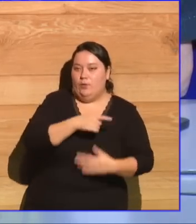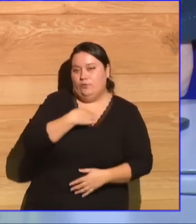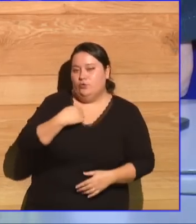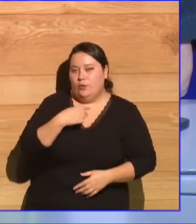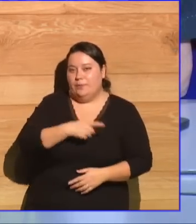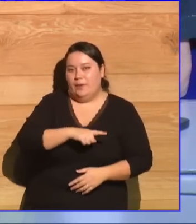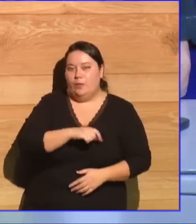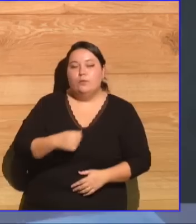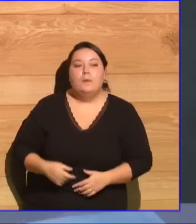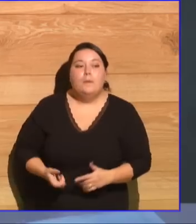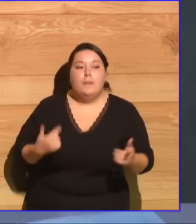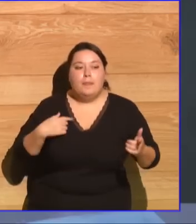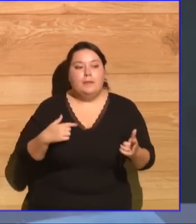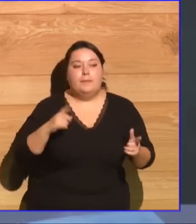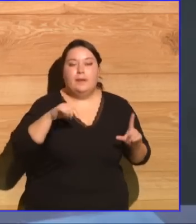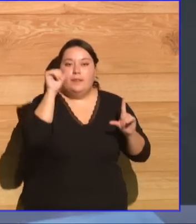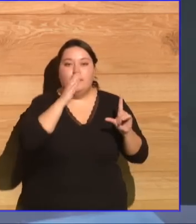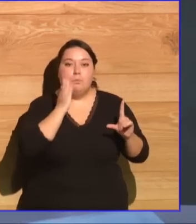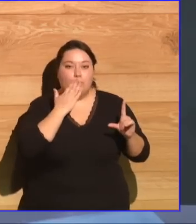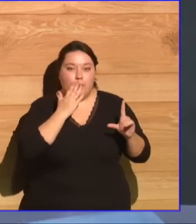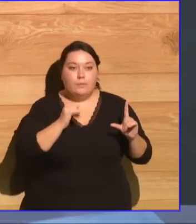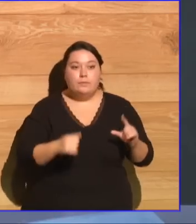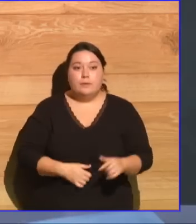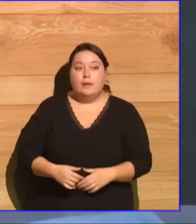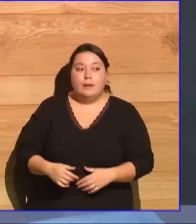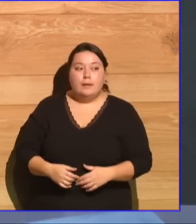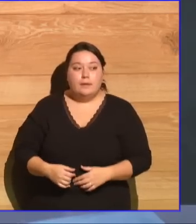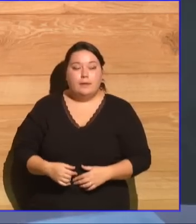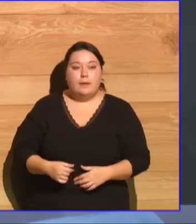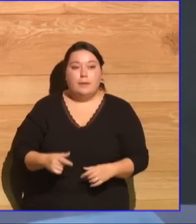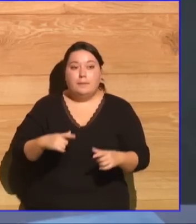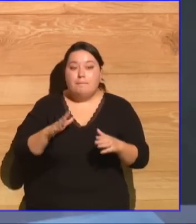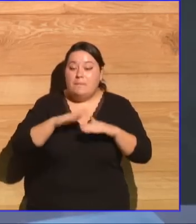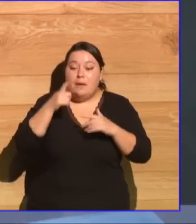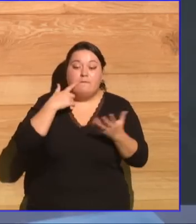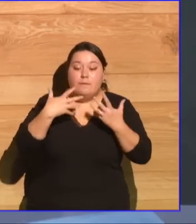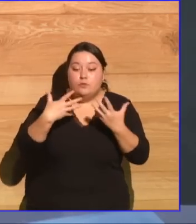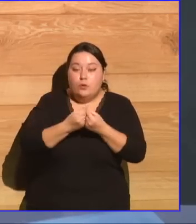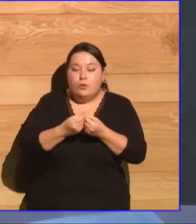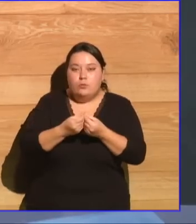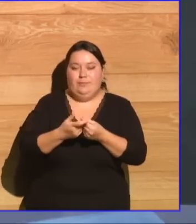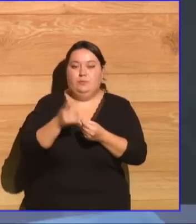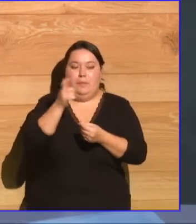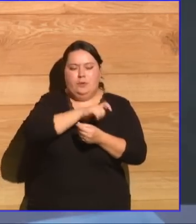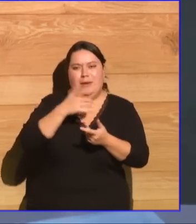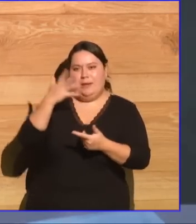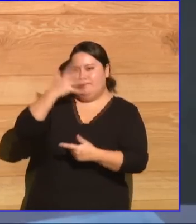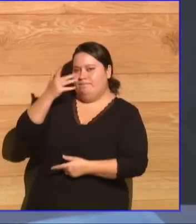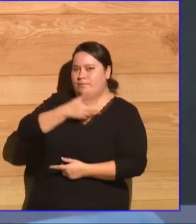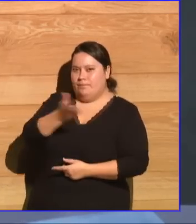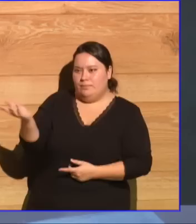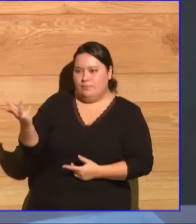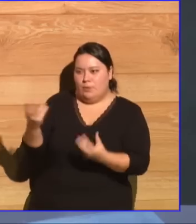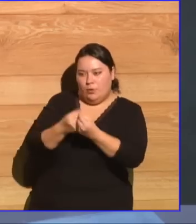tú, ¿no? Es casi homenaje al cine mudo, ¿no? Sí. Para empezar, se rodea de estrellas. Alguien que en el fondo desconfía mucho de las estrellas. Alguien que ha trabajado con